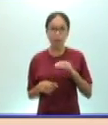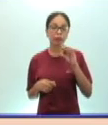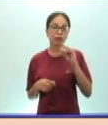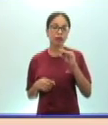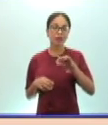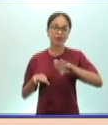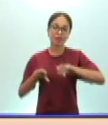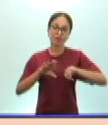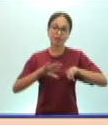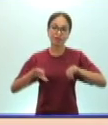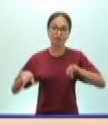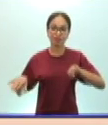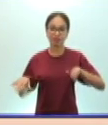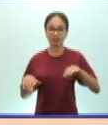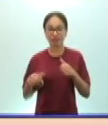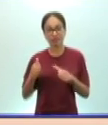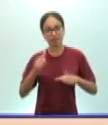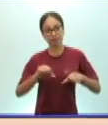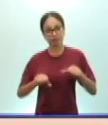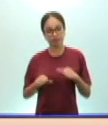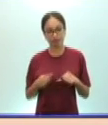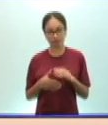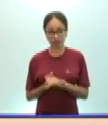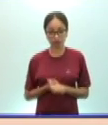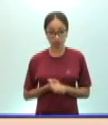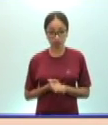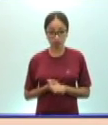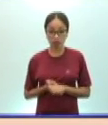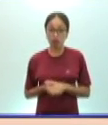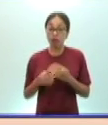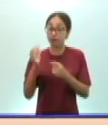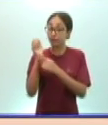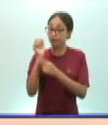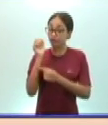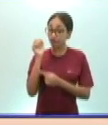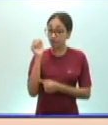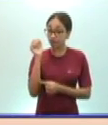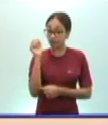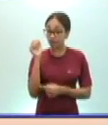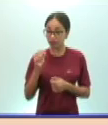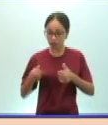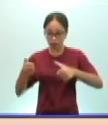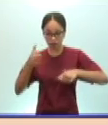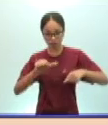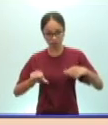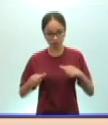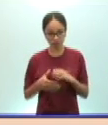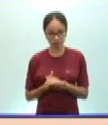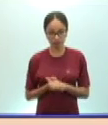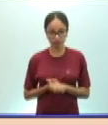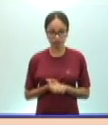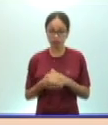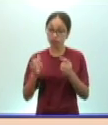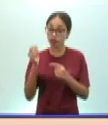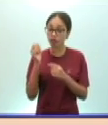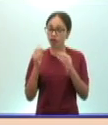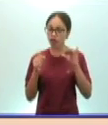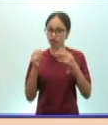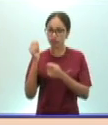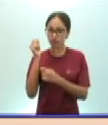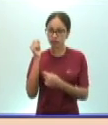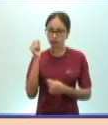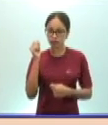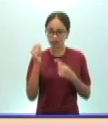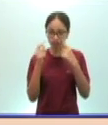los componentes de las mezclas. Y me detengo entonces en las propiedades de los componentes de las mezclas. Cuando hablamos de las propiedades, tenemos que